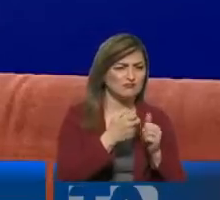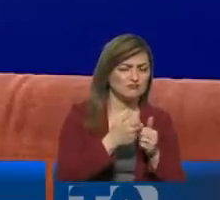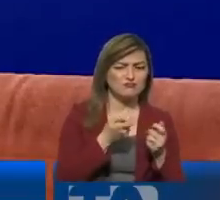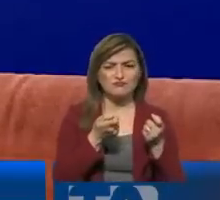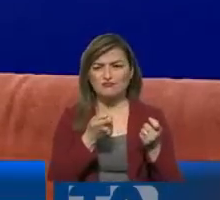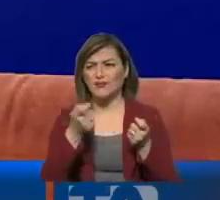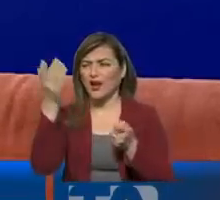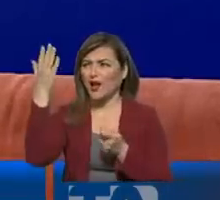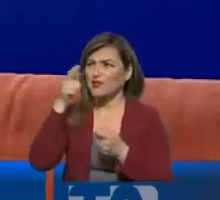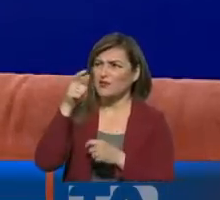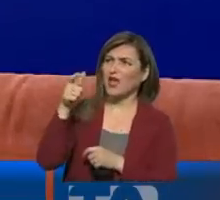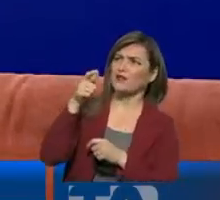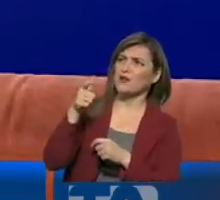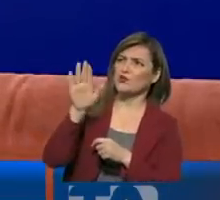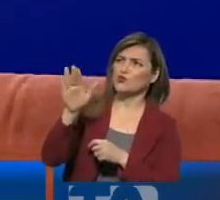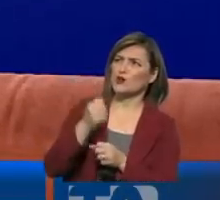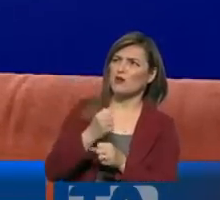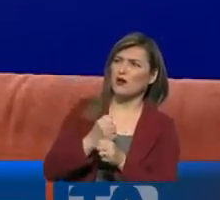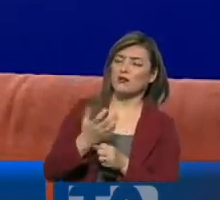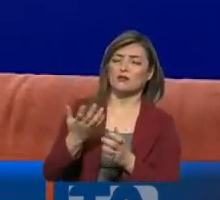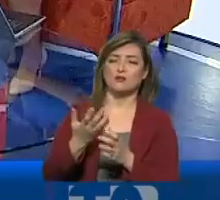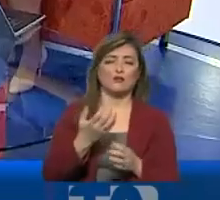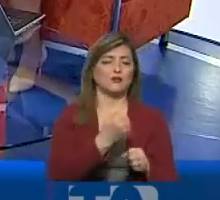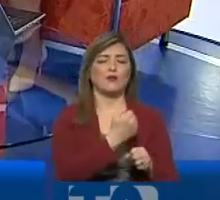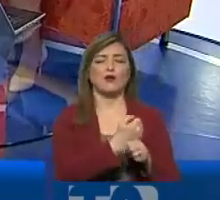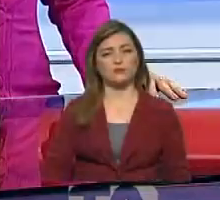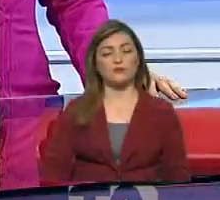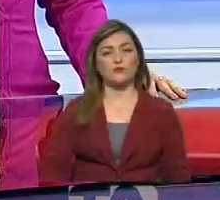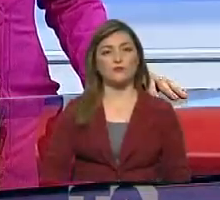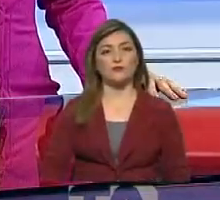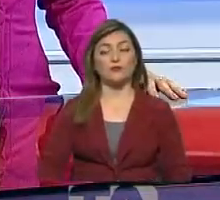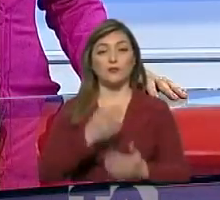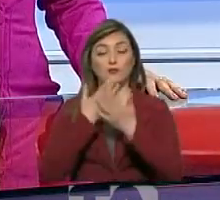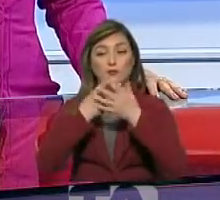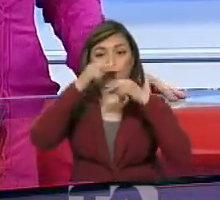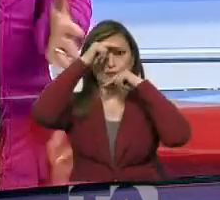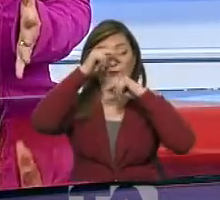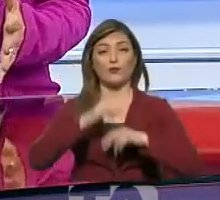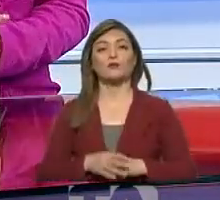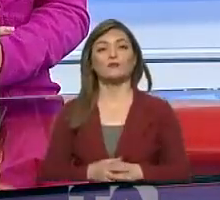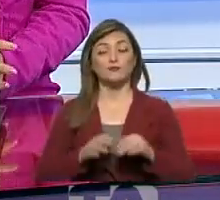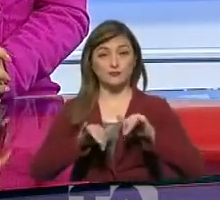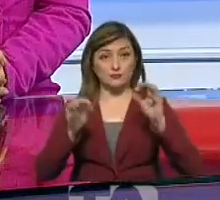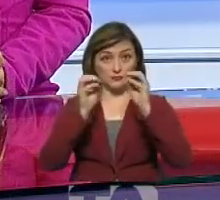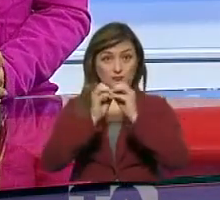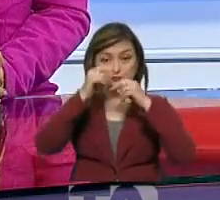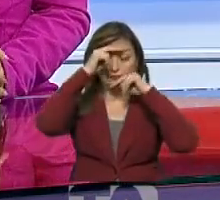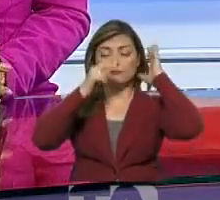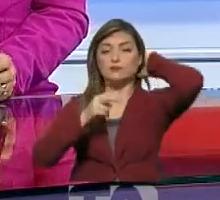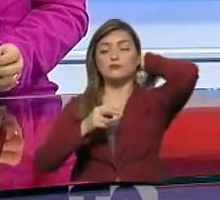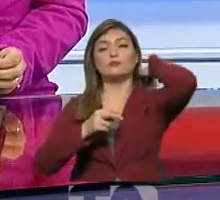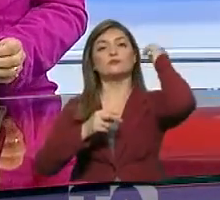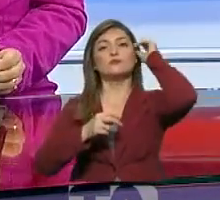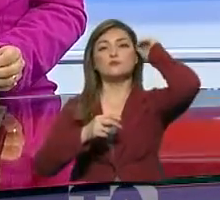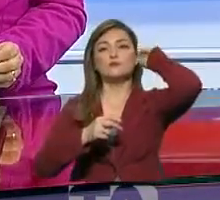momento justamente en el que van a poder legislar en favor de la ciudad. Perfecto. Gracias por continuar con nosotros. Seguimos con más noticias. Les